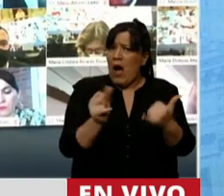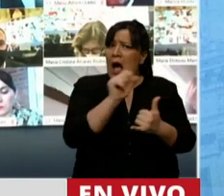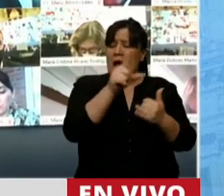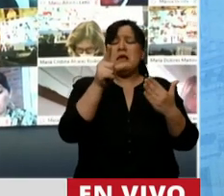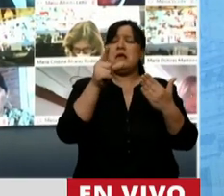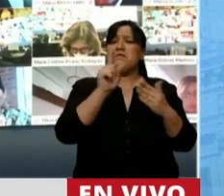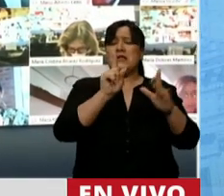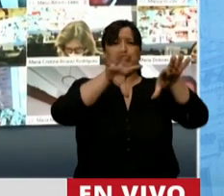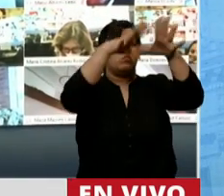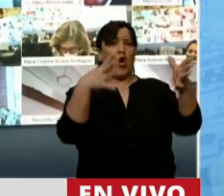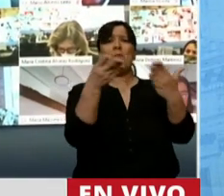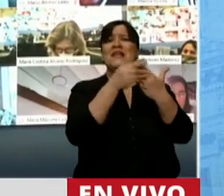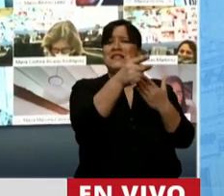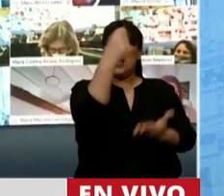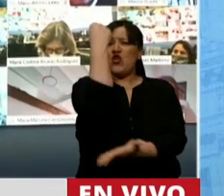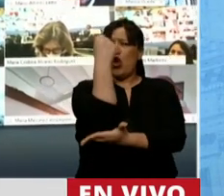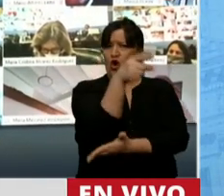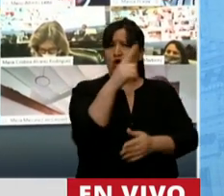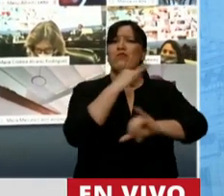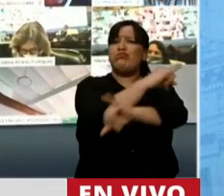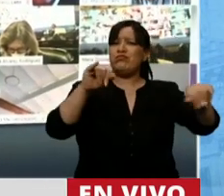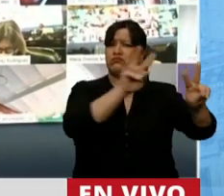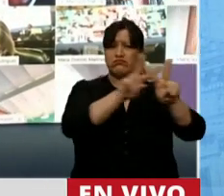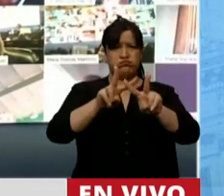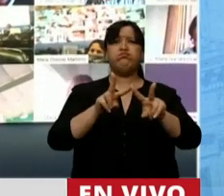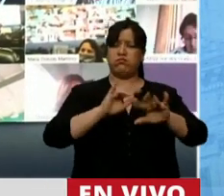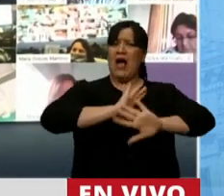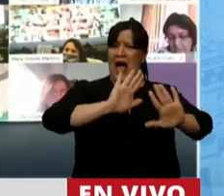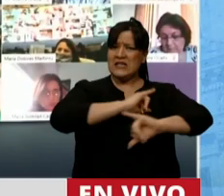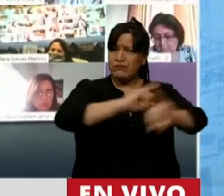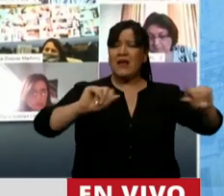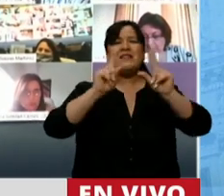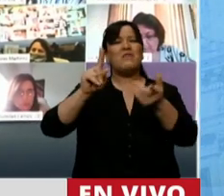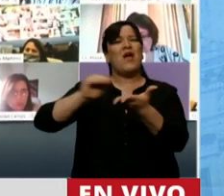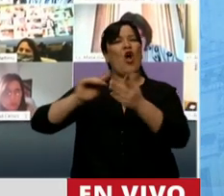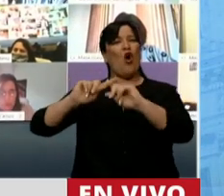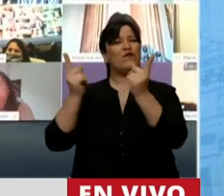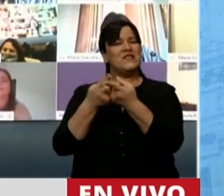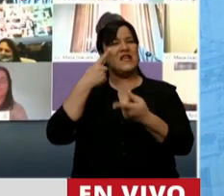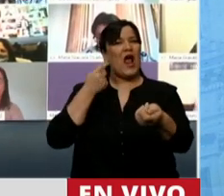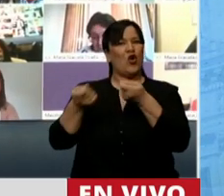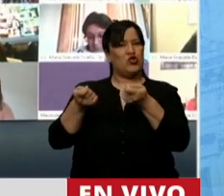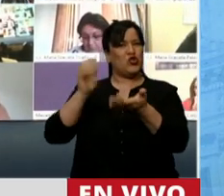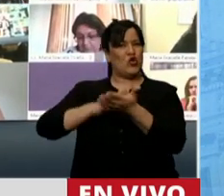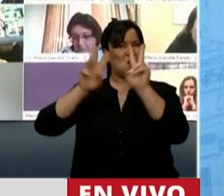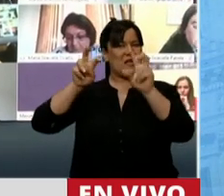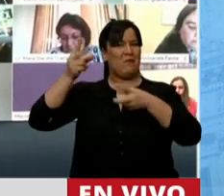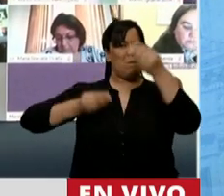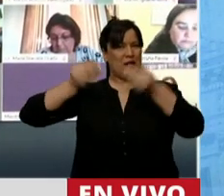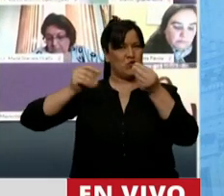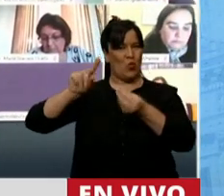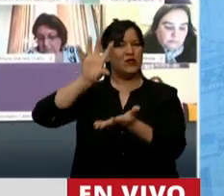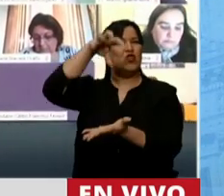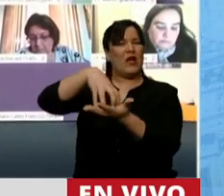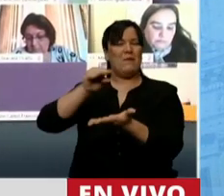ministro el ministerio de hacienda informado en su página y la oficina de control presupuestario de la